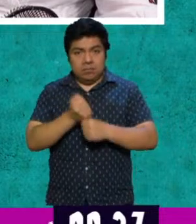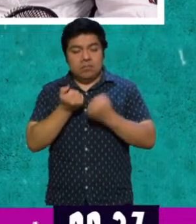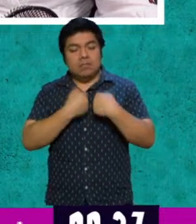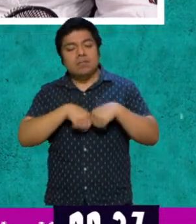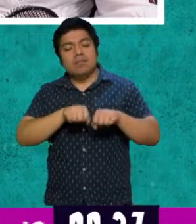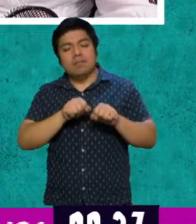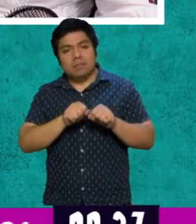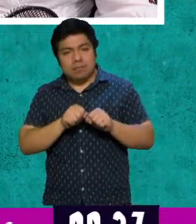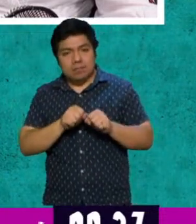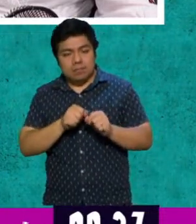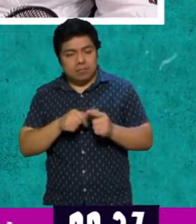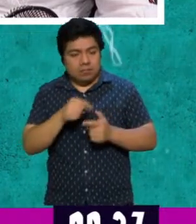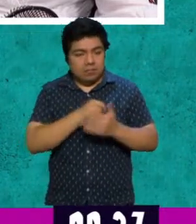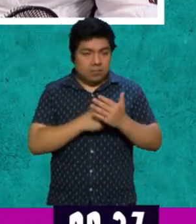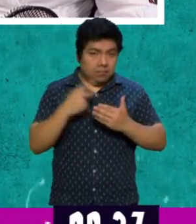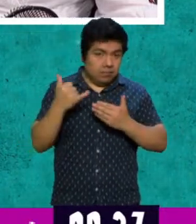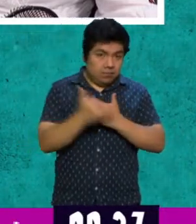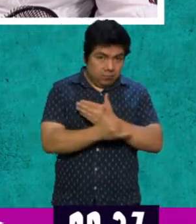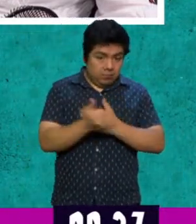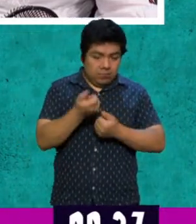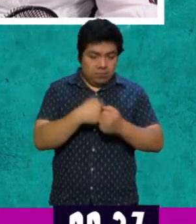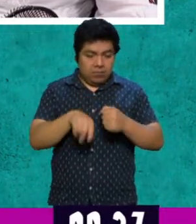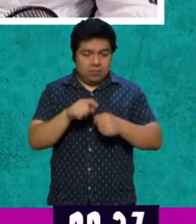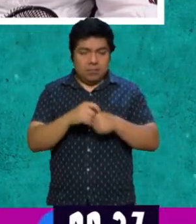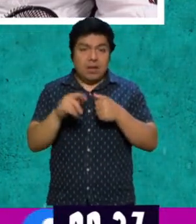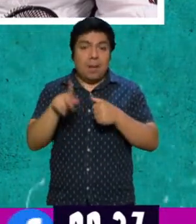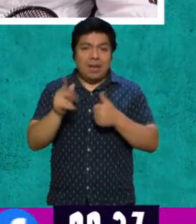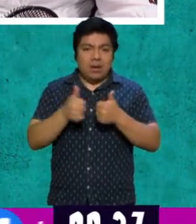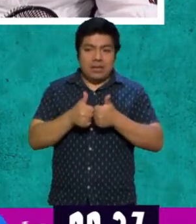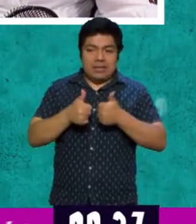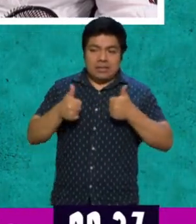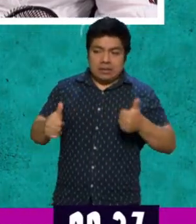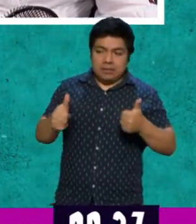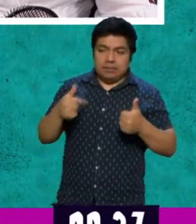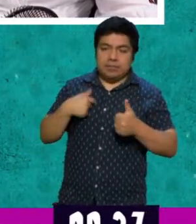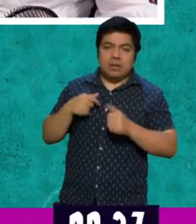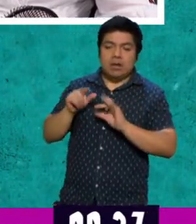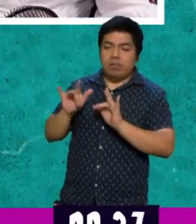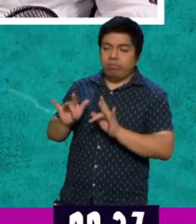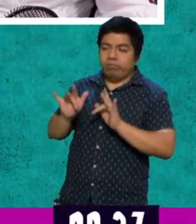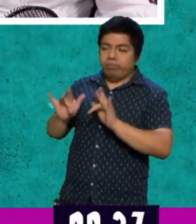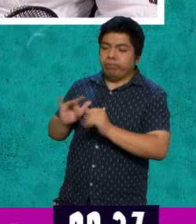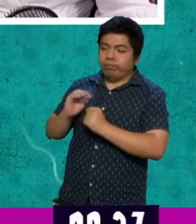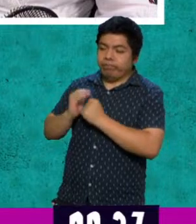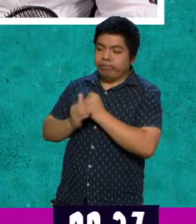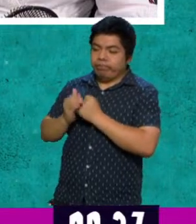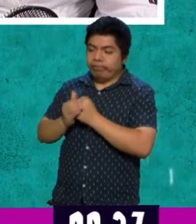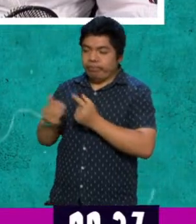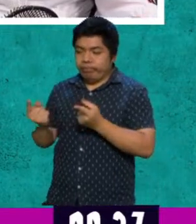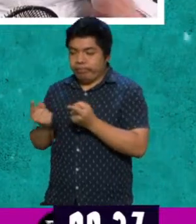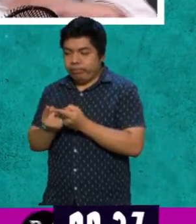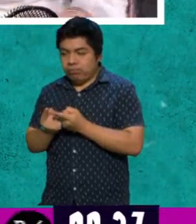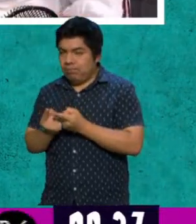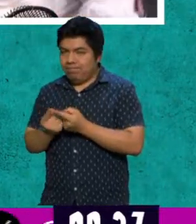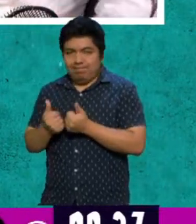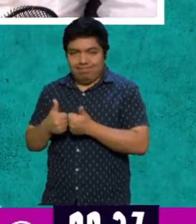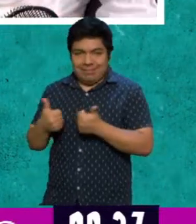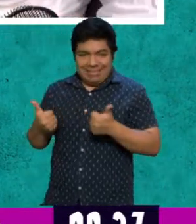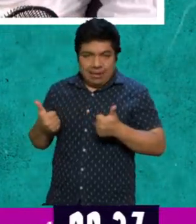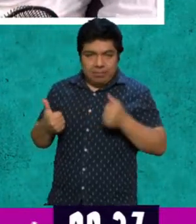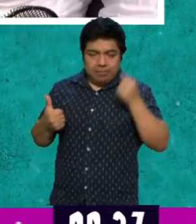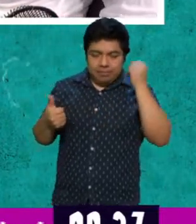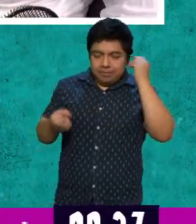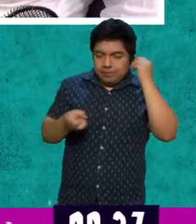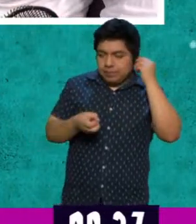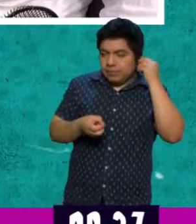sociedad abriga un proyecto social ajeno a la compasión y el amor al otro. Híjole, y creo que por ahí cañón.